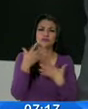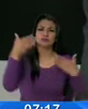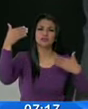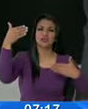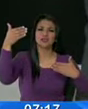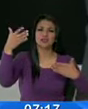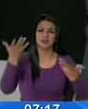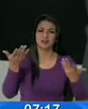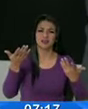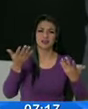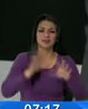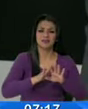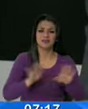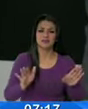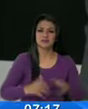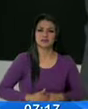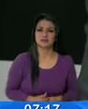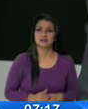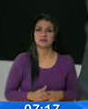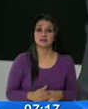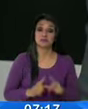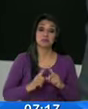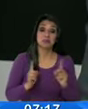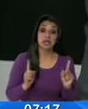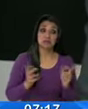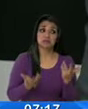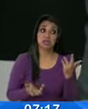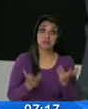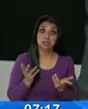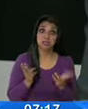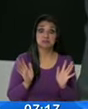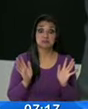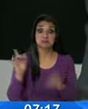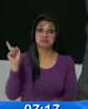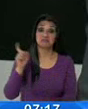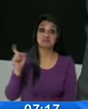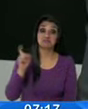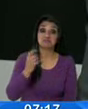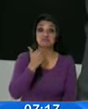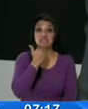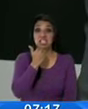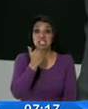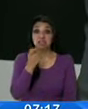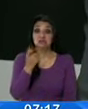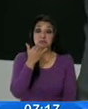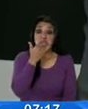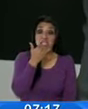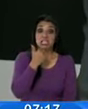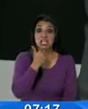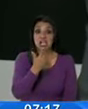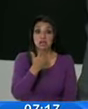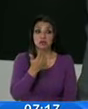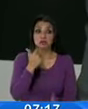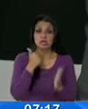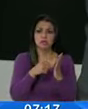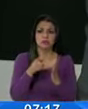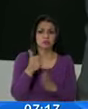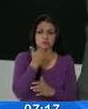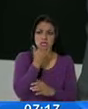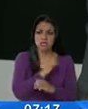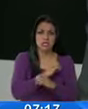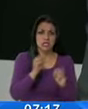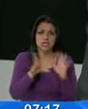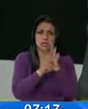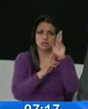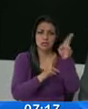de afirmaciones de naturaleza política. Sin embargo, no descarto que si es que los hechos llegaran a constituir en un momento determinado en una